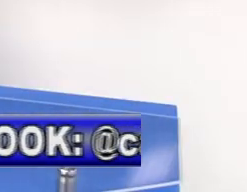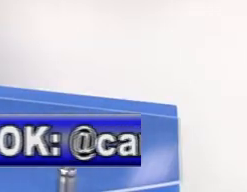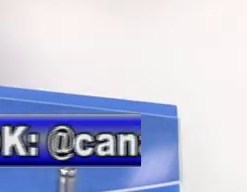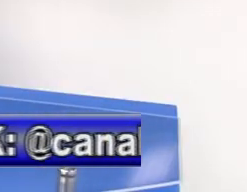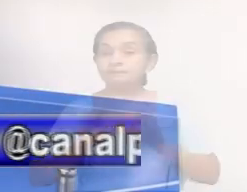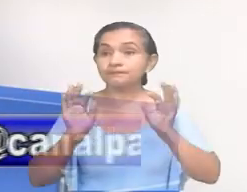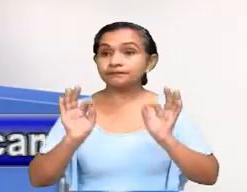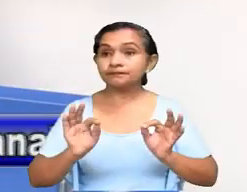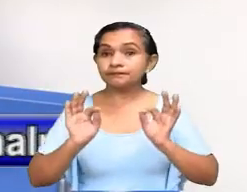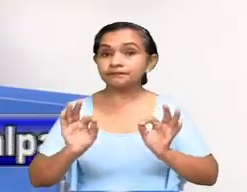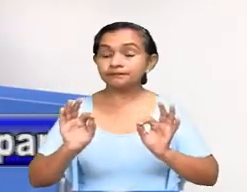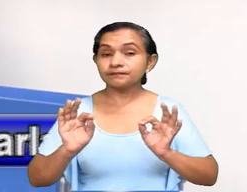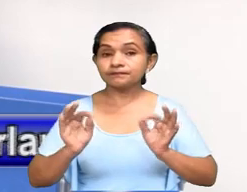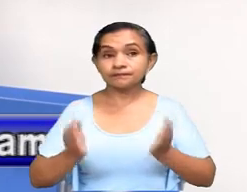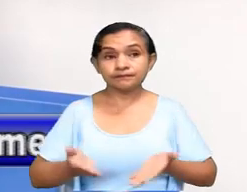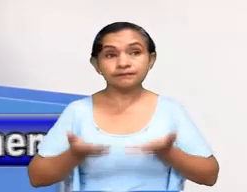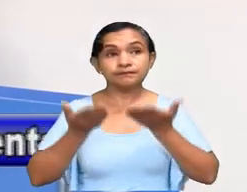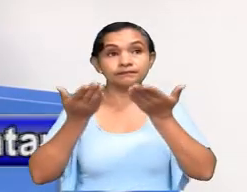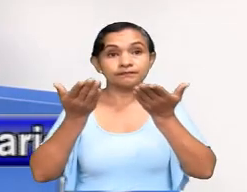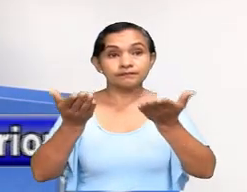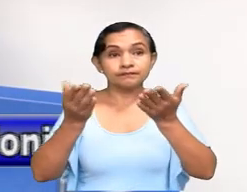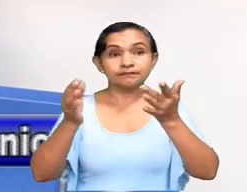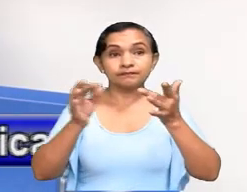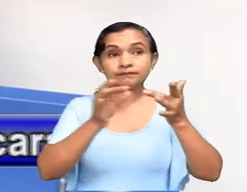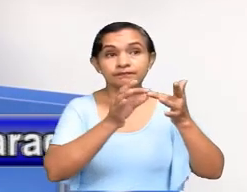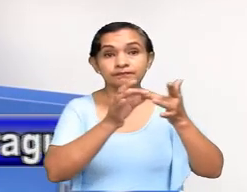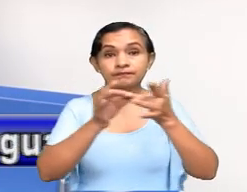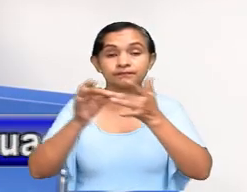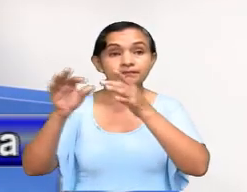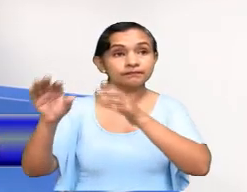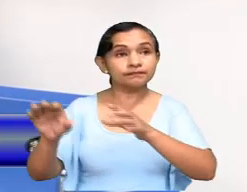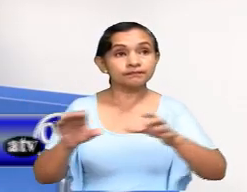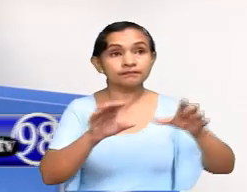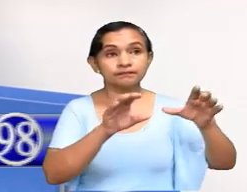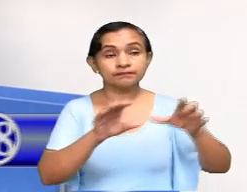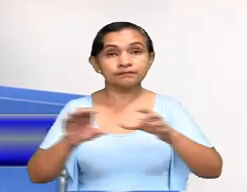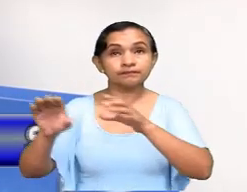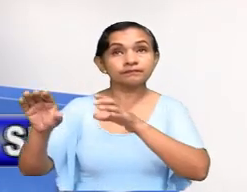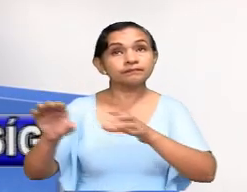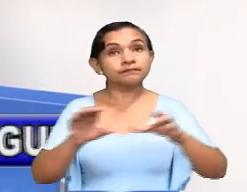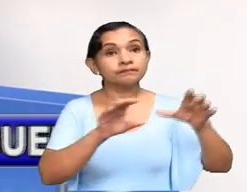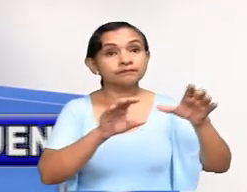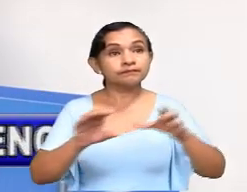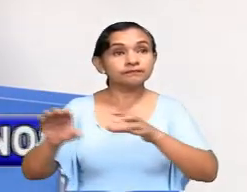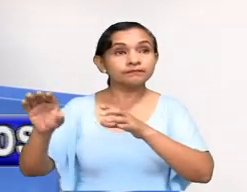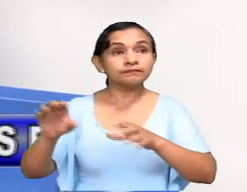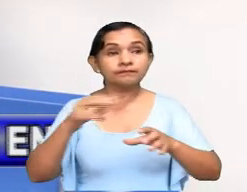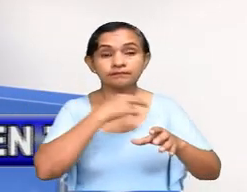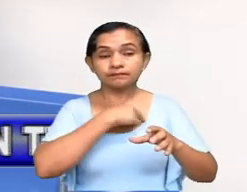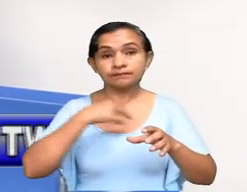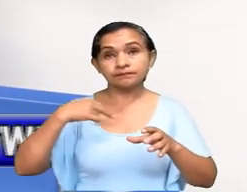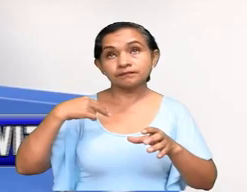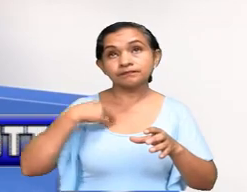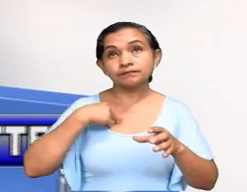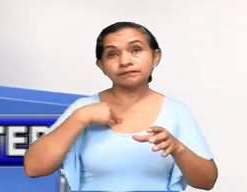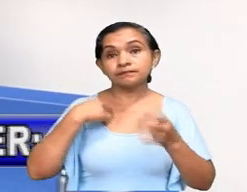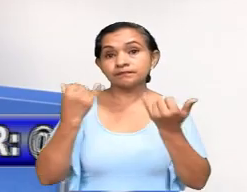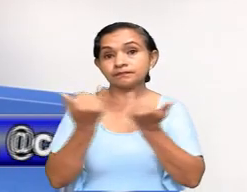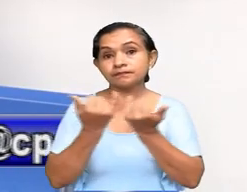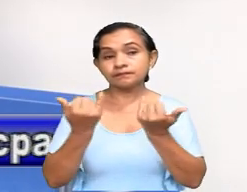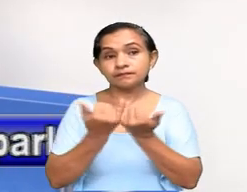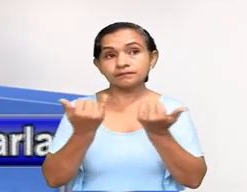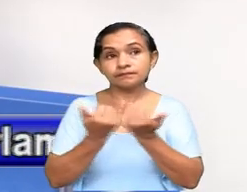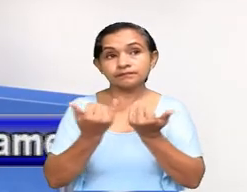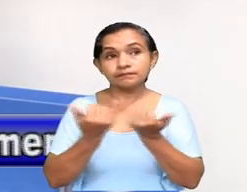Bien, y ahora les presentamos un reporte especial sobre una actividad en la cual precisamente conllevó el encuentro